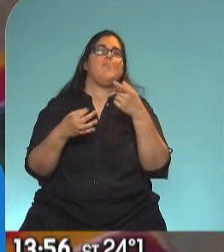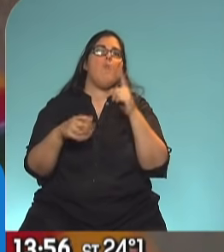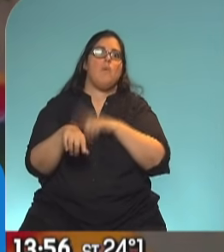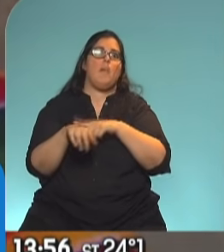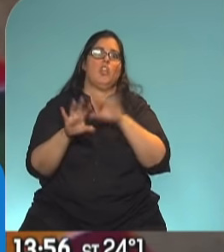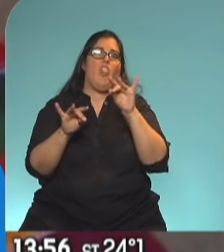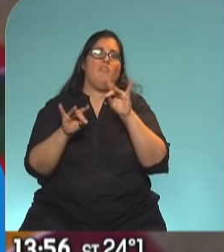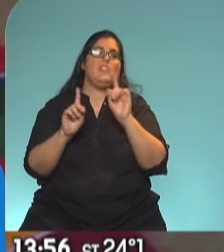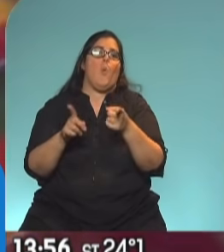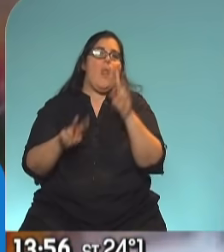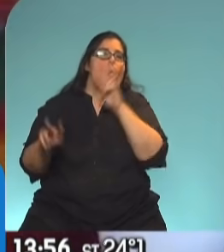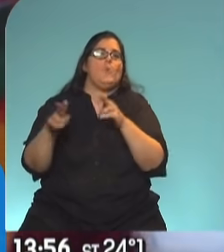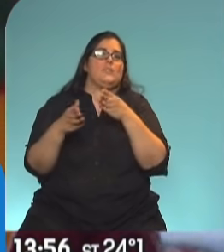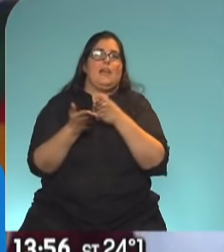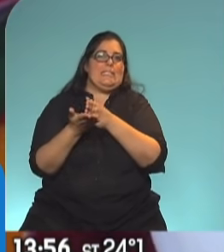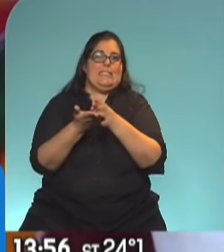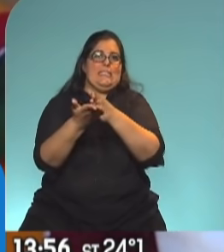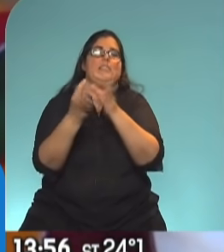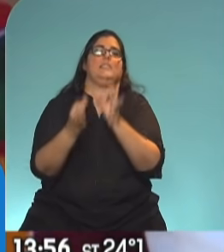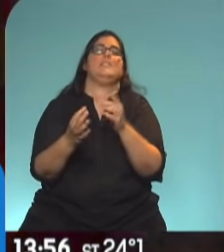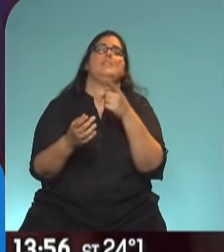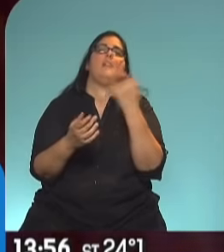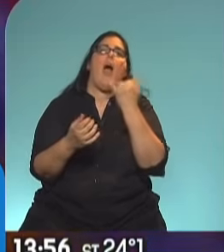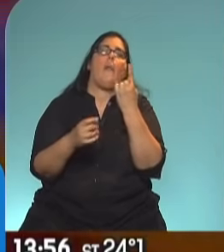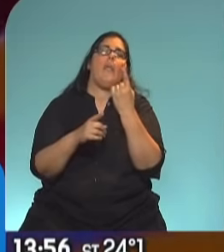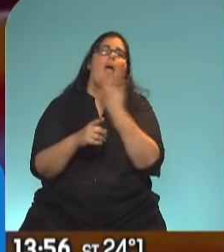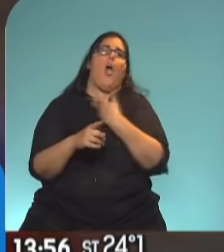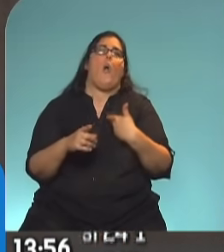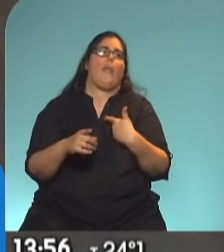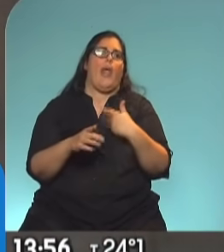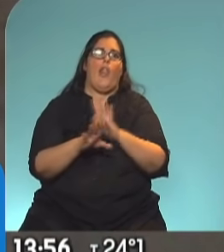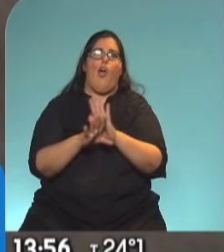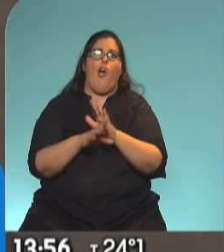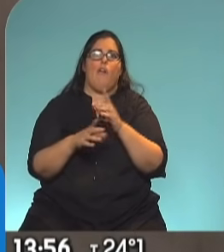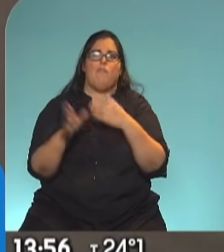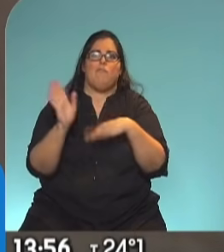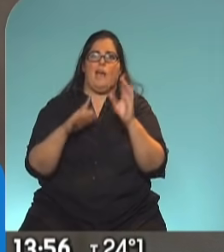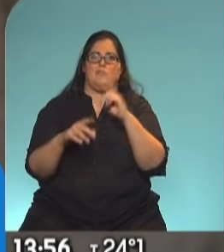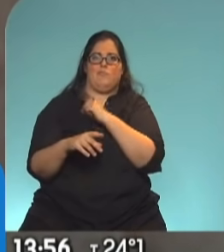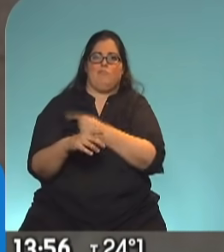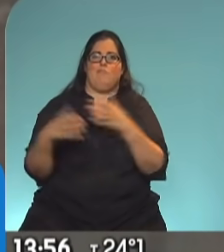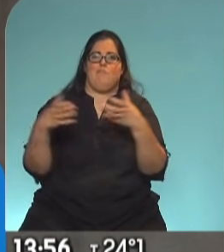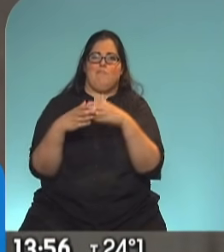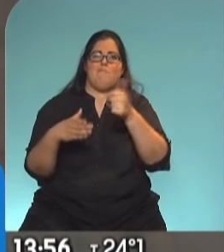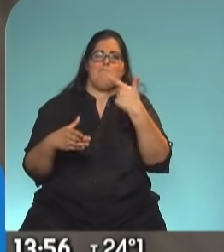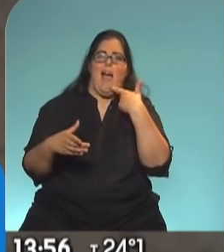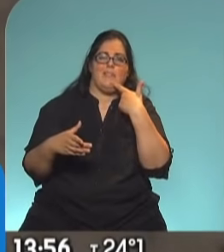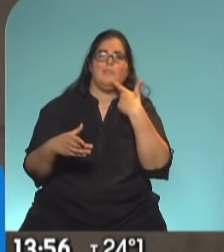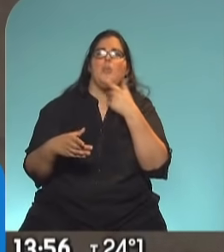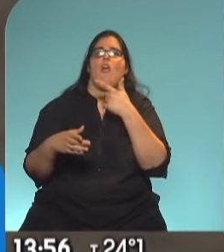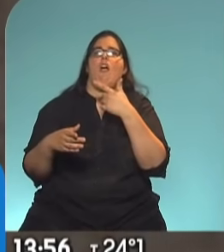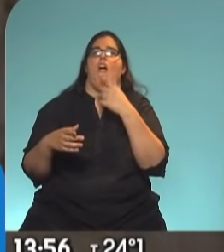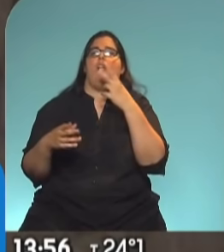difícil, en donde había un gobierno de facto con un Congreso dominado por el MAS, que no respondía en su totalidad a Evo Morales,